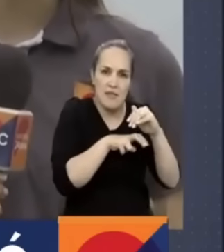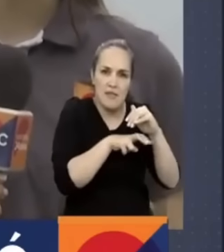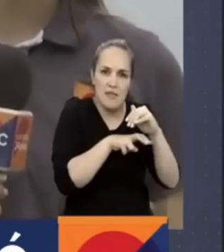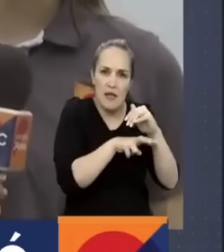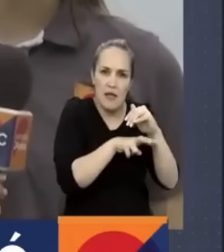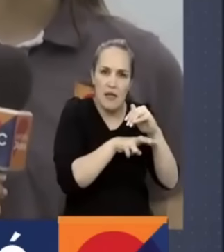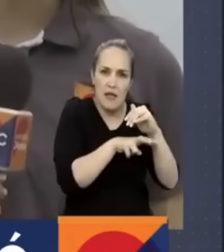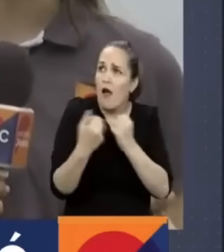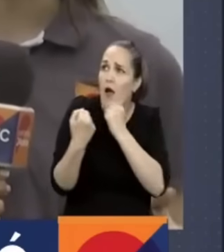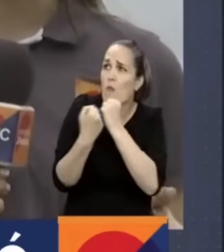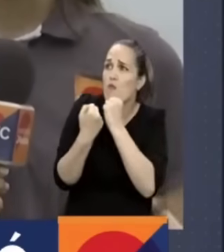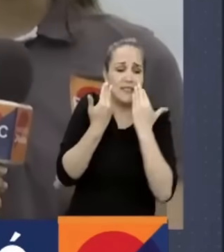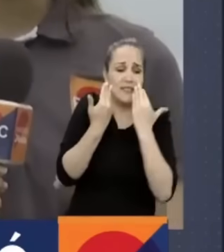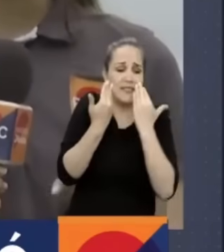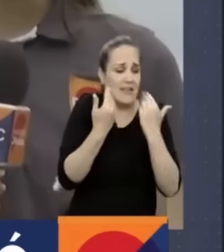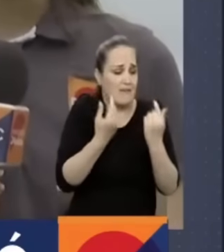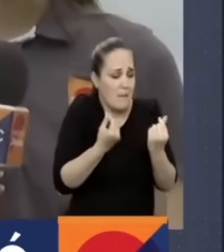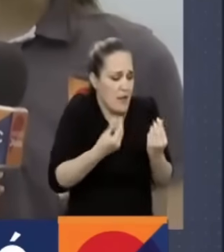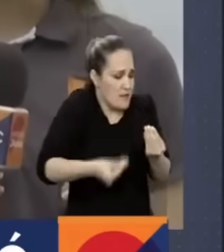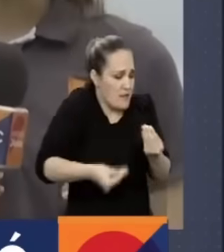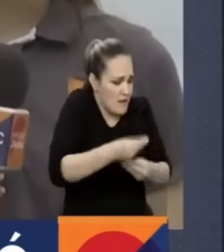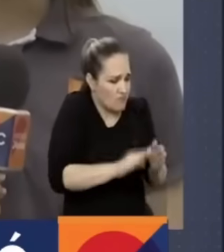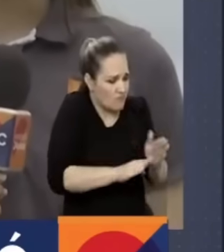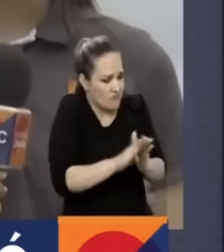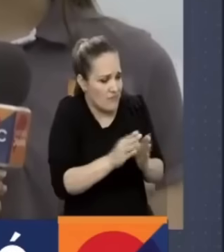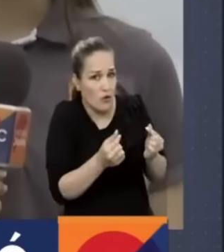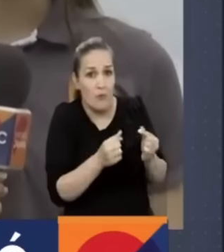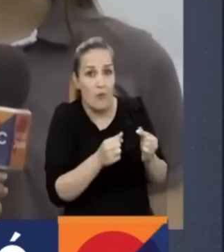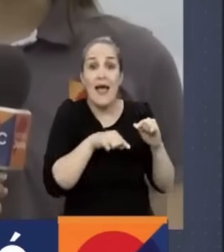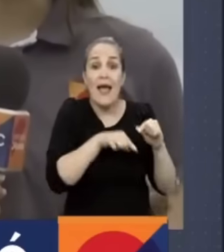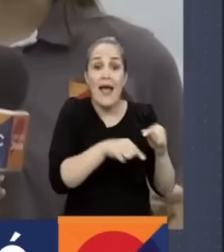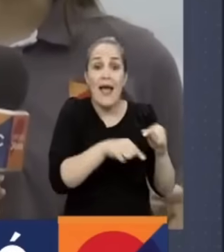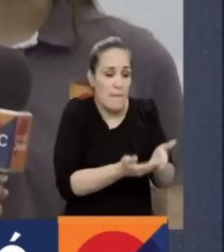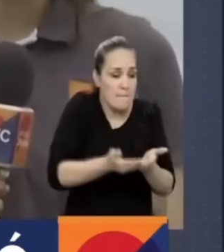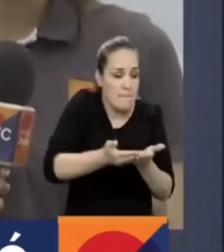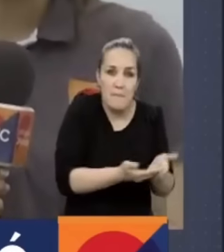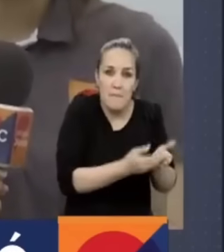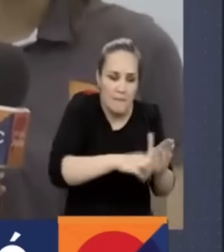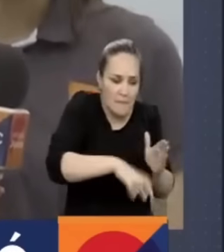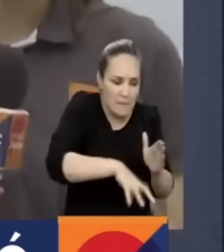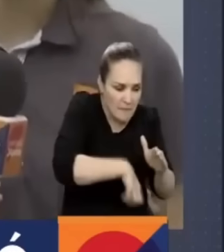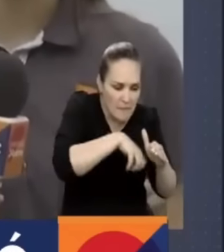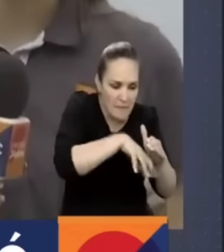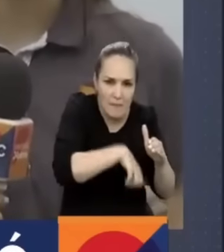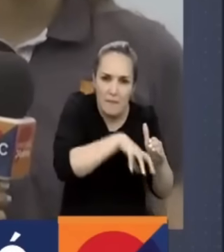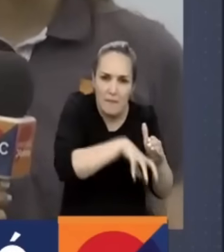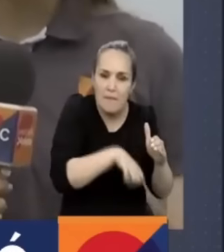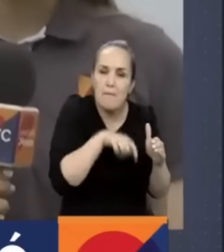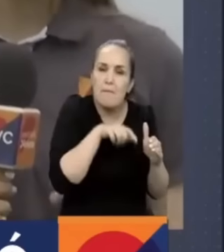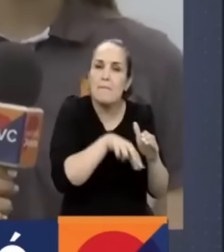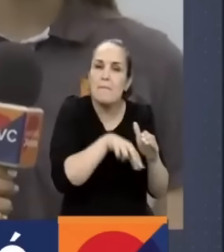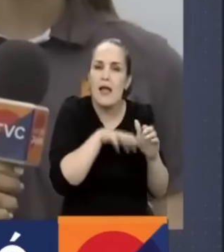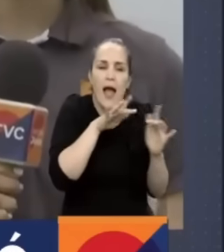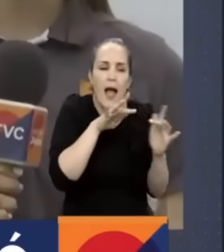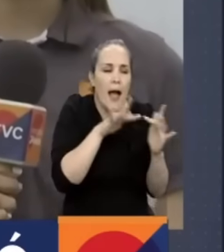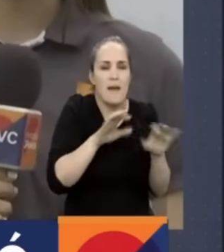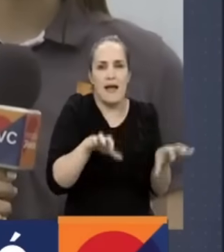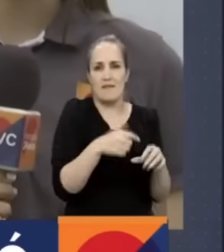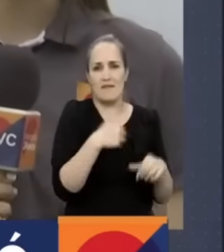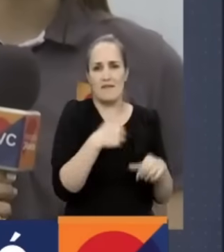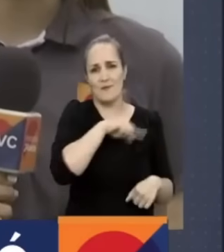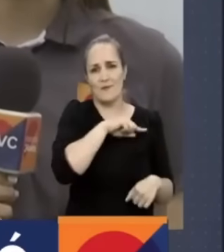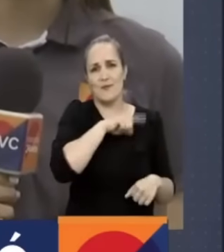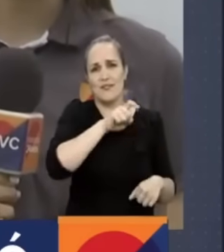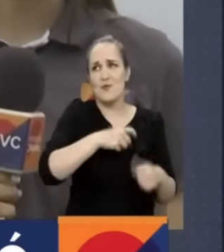desarrollo económico de la región, pues debido a que la minería es una de la actividad económica principal para los pobladores. Y precisamente